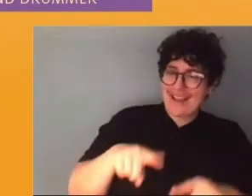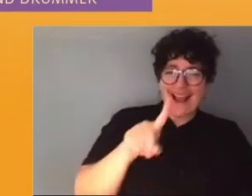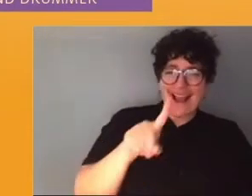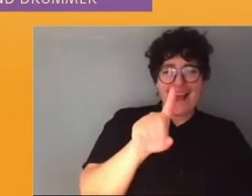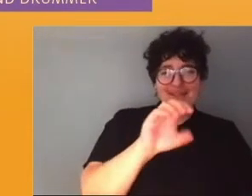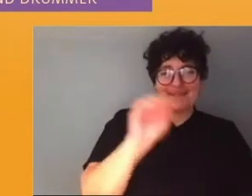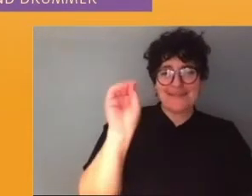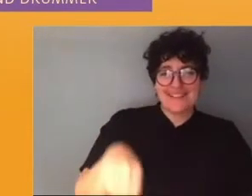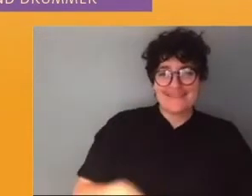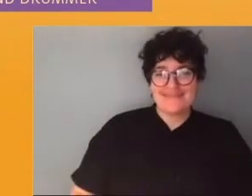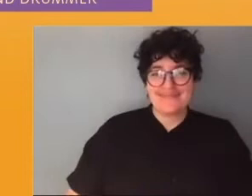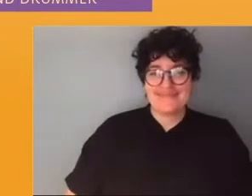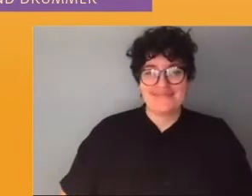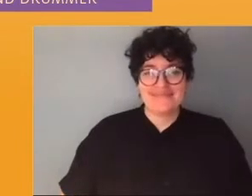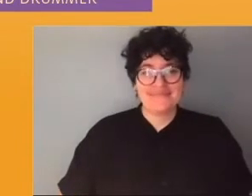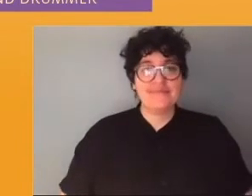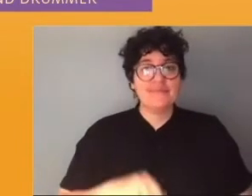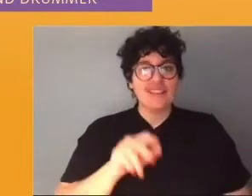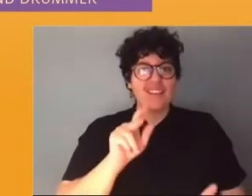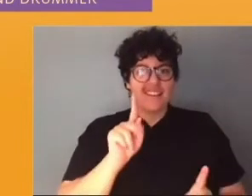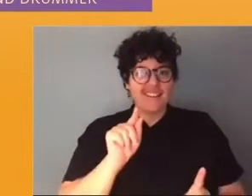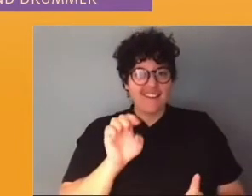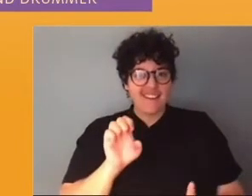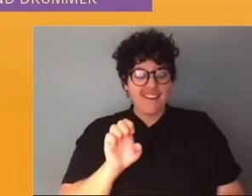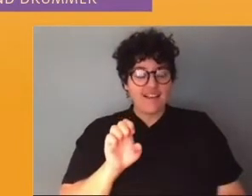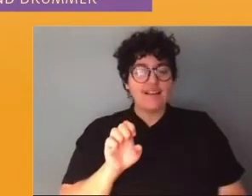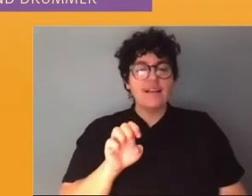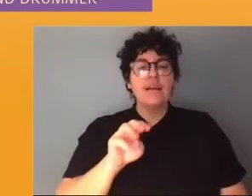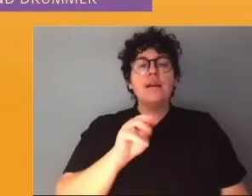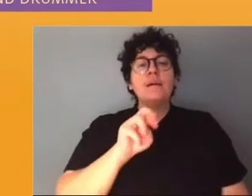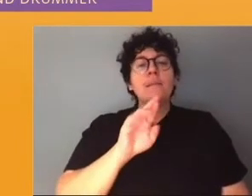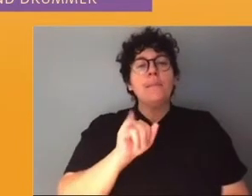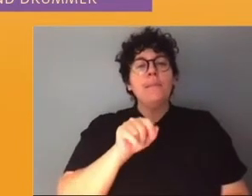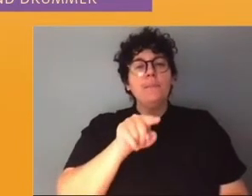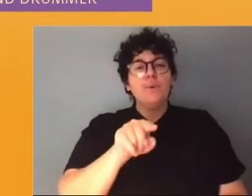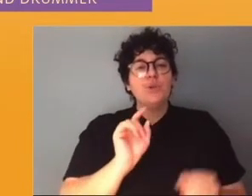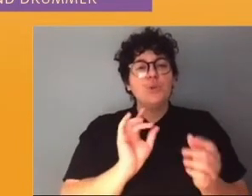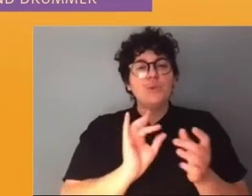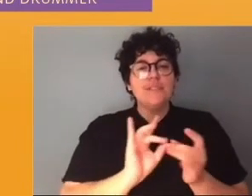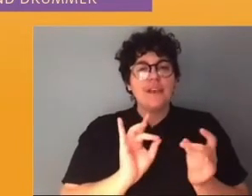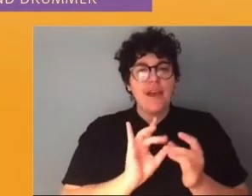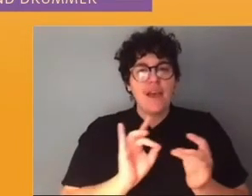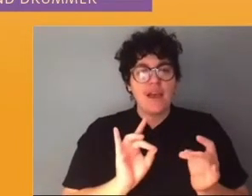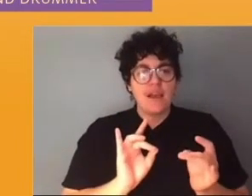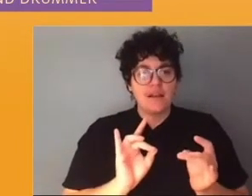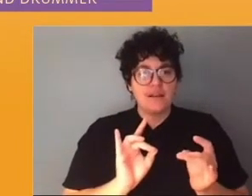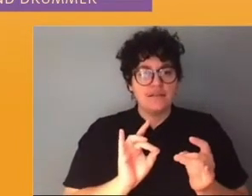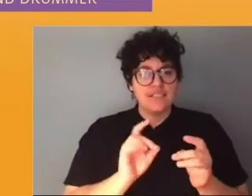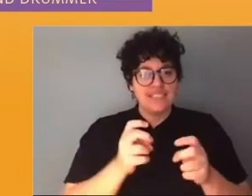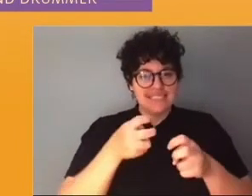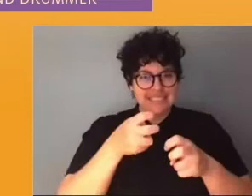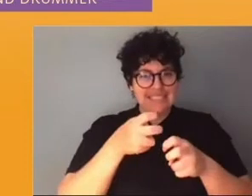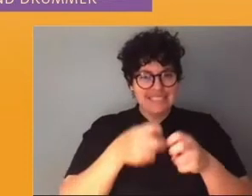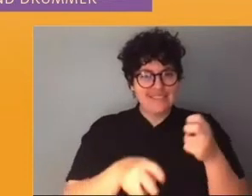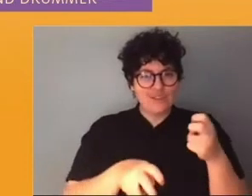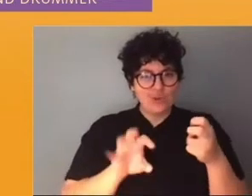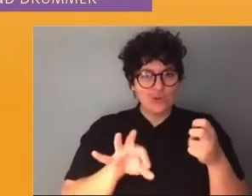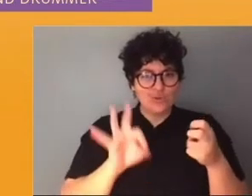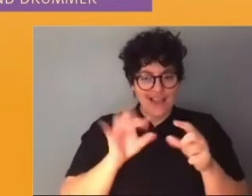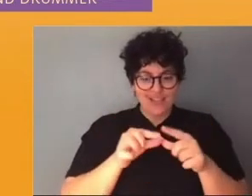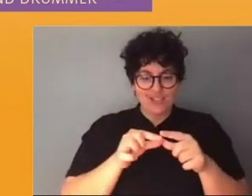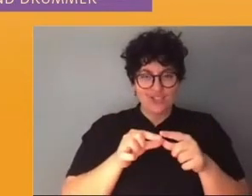Mari, usted dijo, y quizá la razón es que es difícil encontrar a personas que